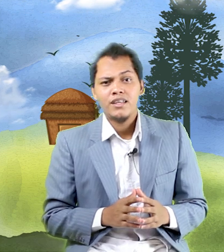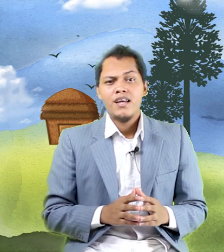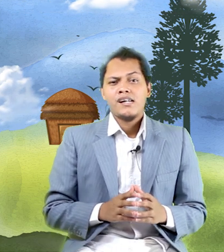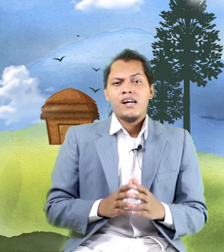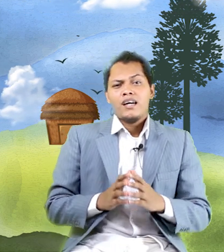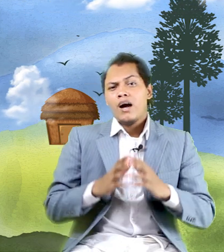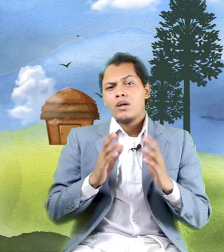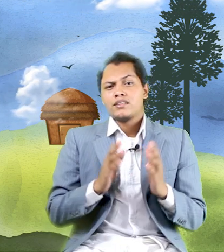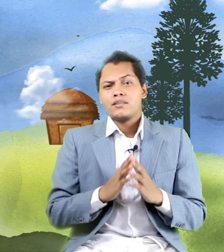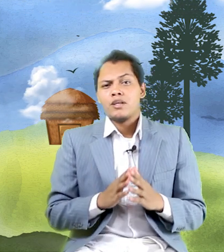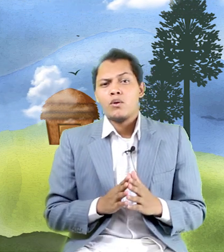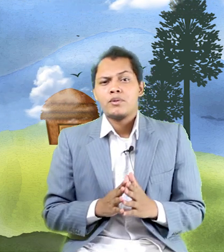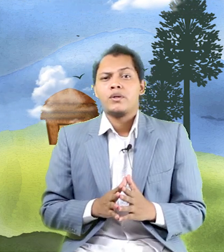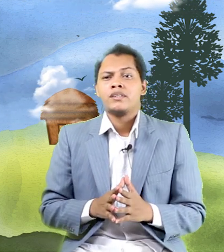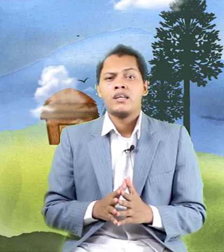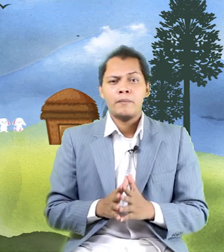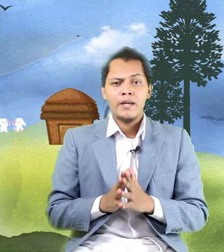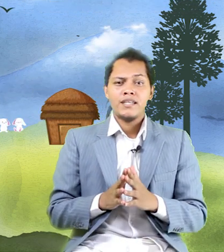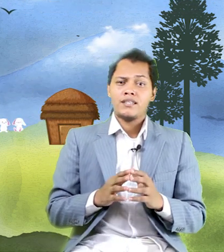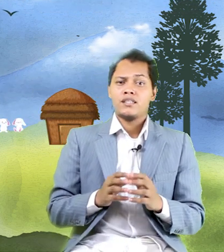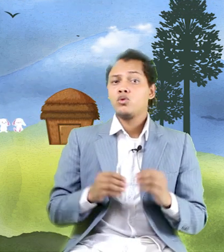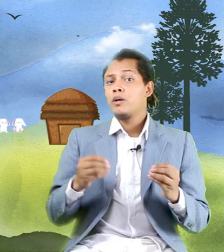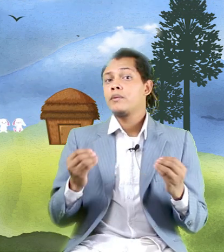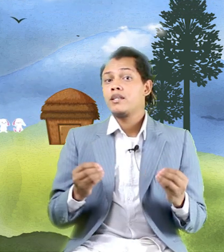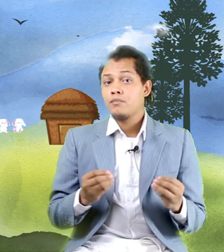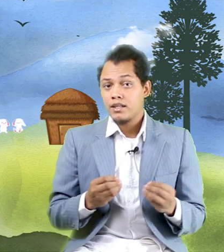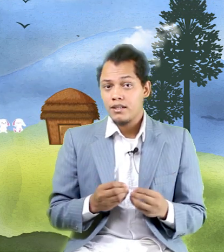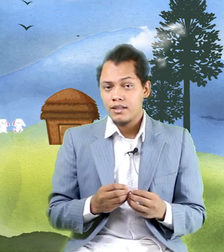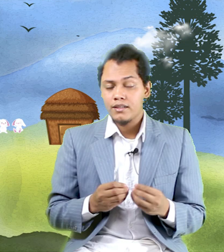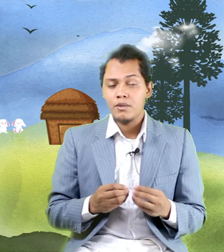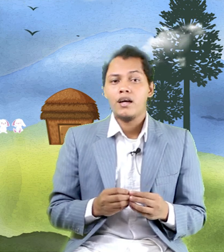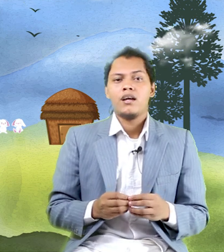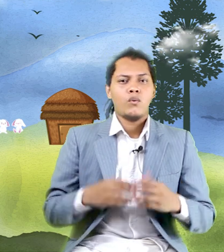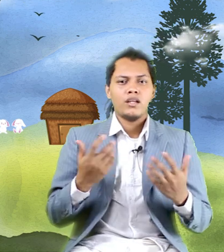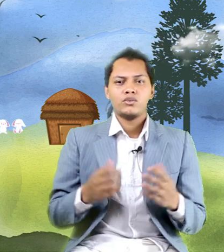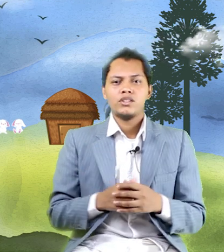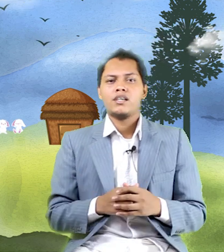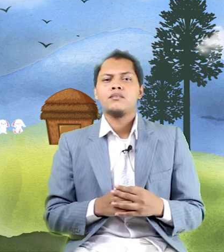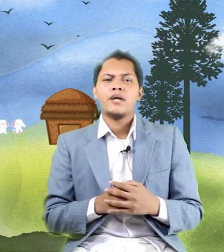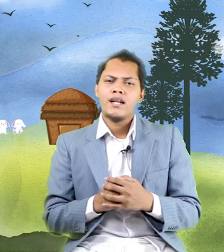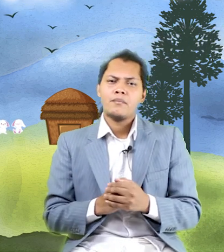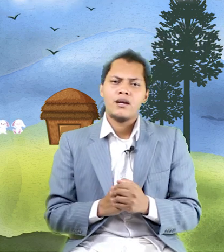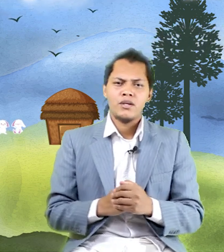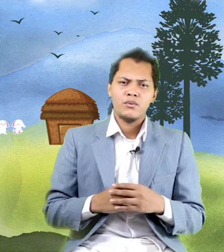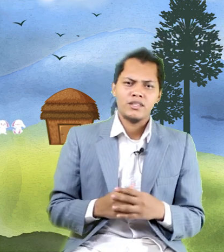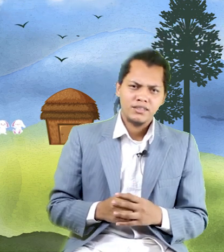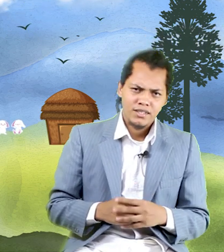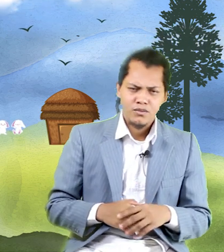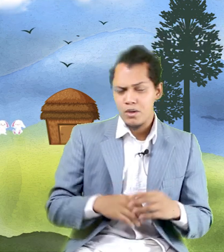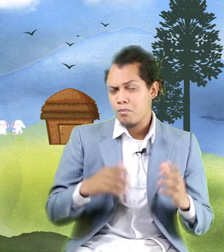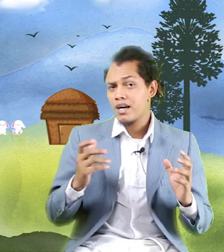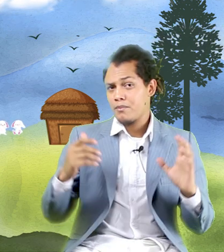atakiwan. Awala seid barawapiwan. Mayrin nani upal mayrin makinan kanba. Kuala tuskikan barala